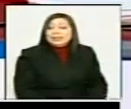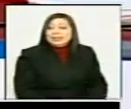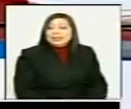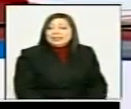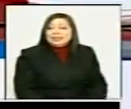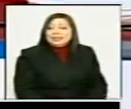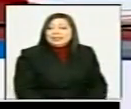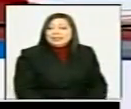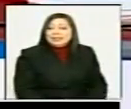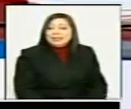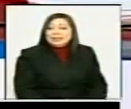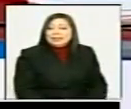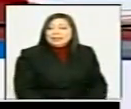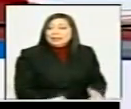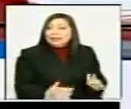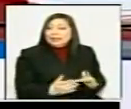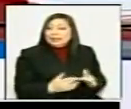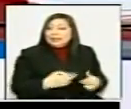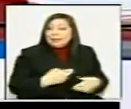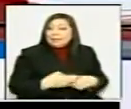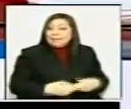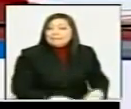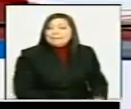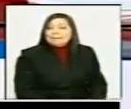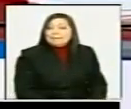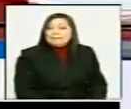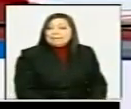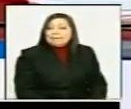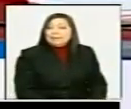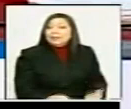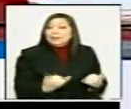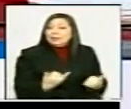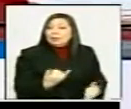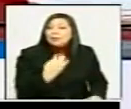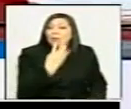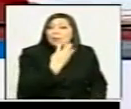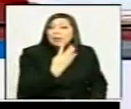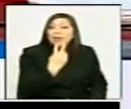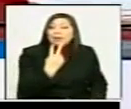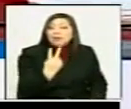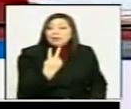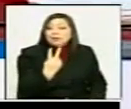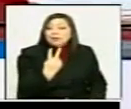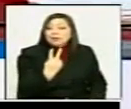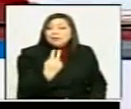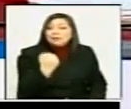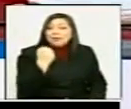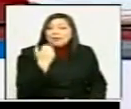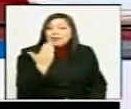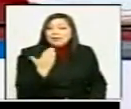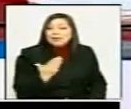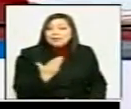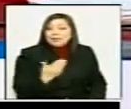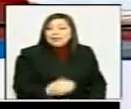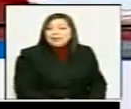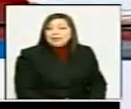con las entidades públicas. Y de esos 42 solamente ha ganado,